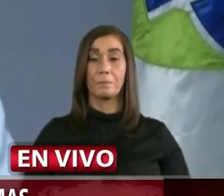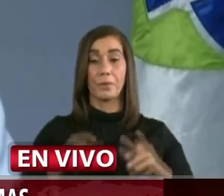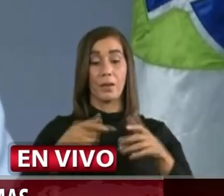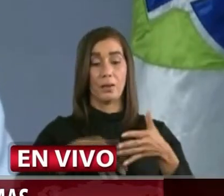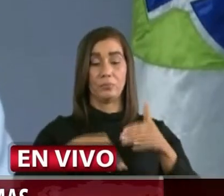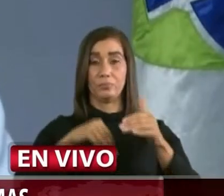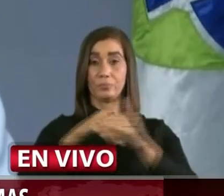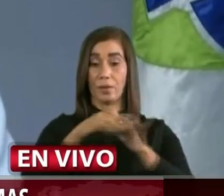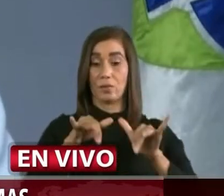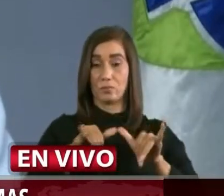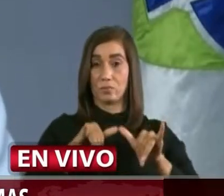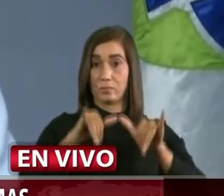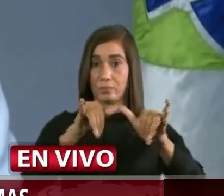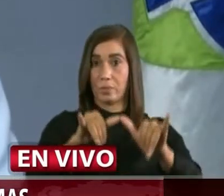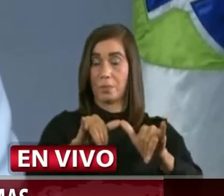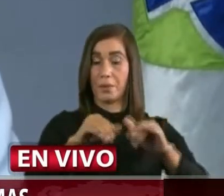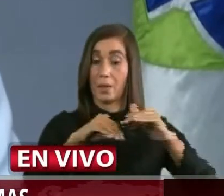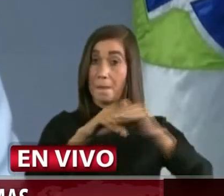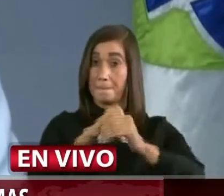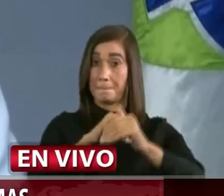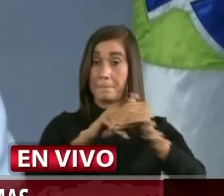supermercados, bancos y otros